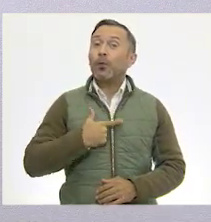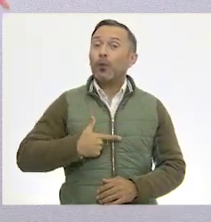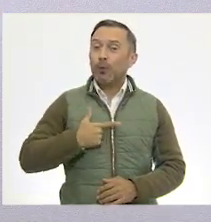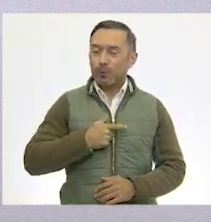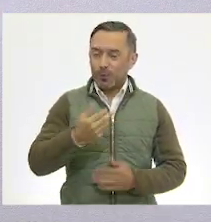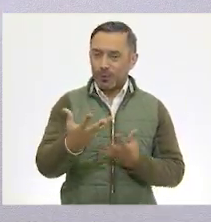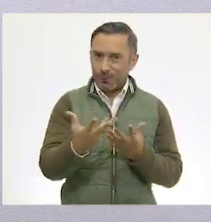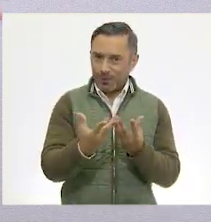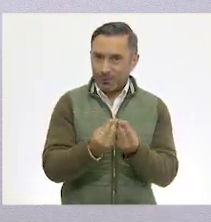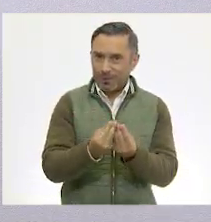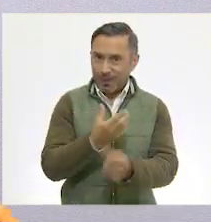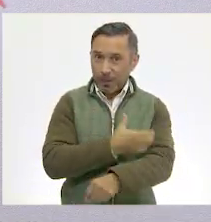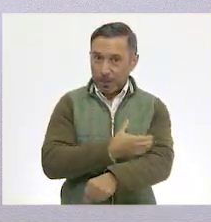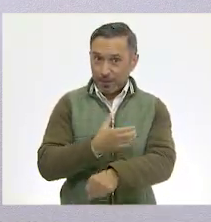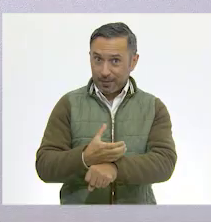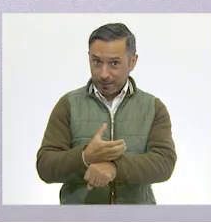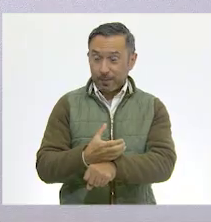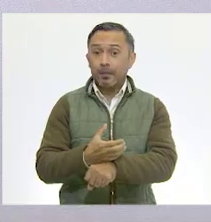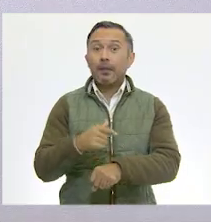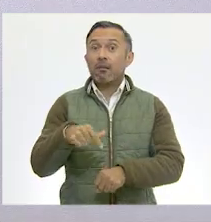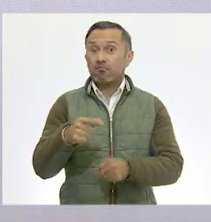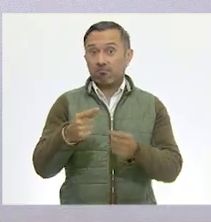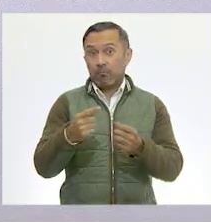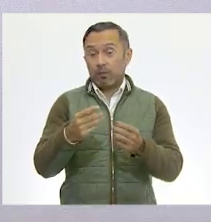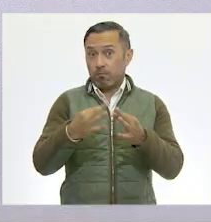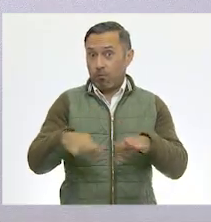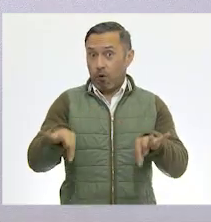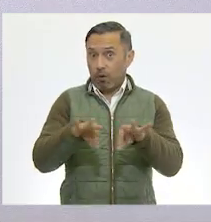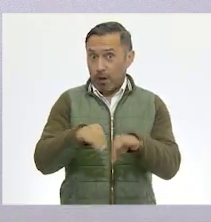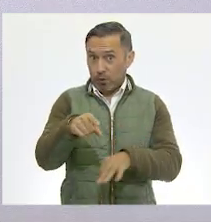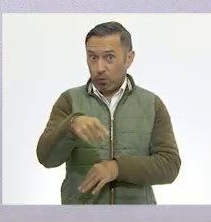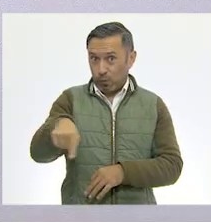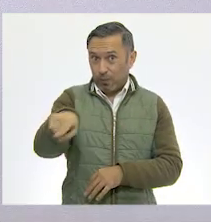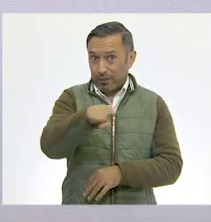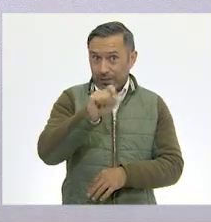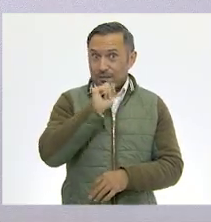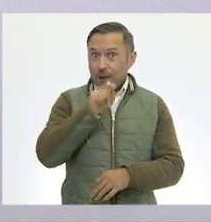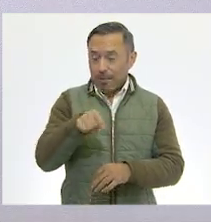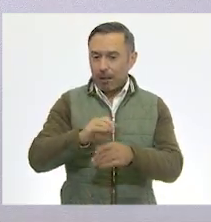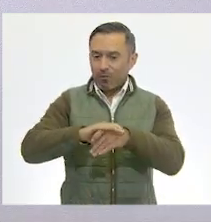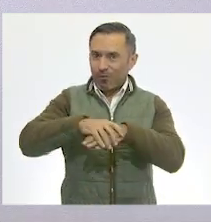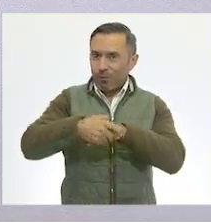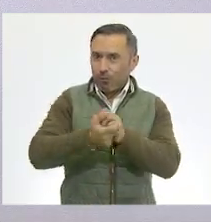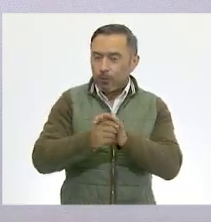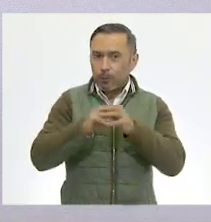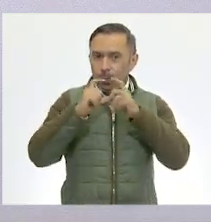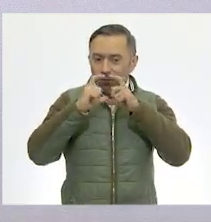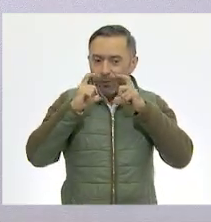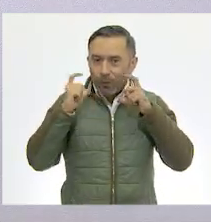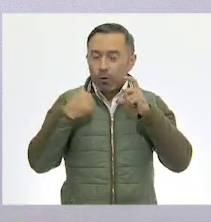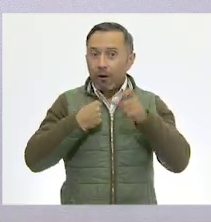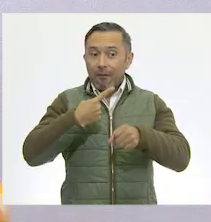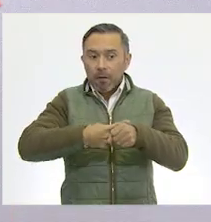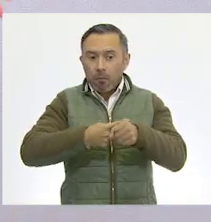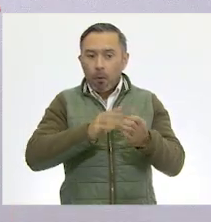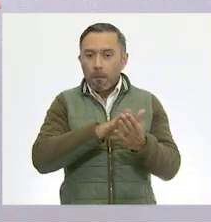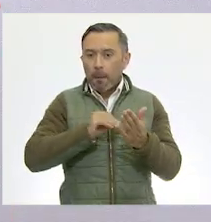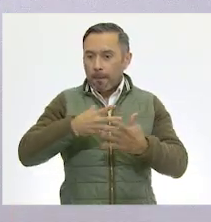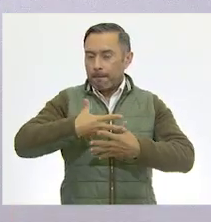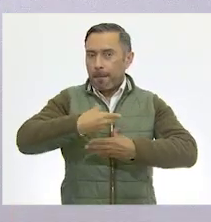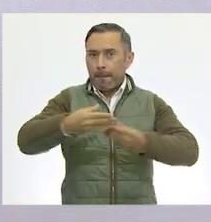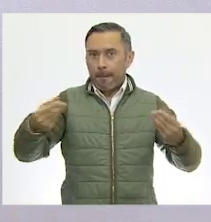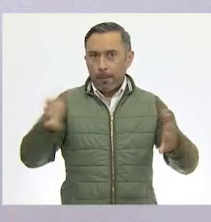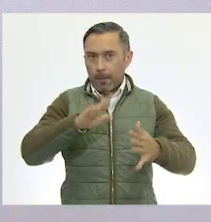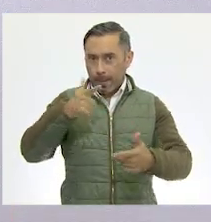que ustedes también continúen con las medidas de higiene para evitar contagios. Y así, con su ejemplo, mostrar a